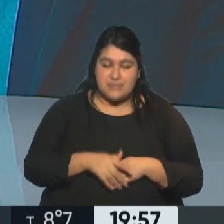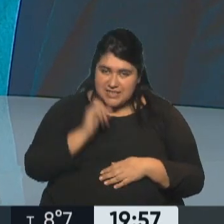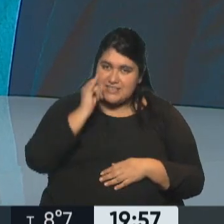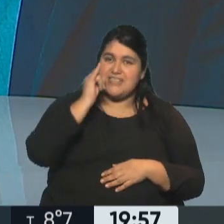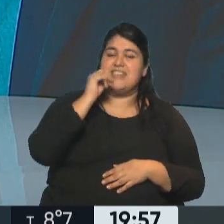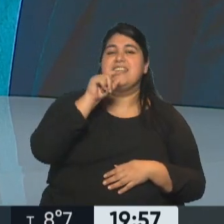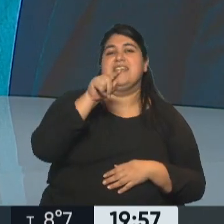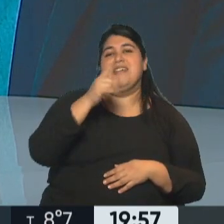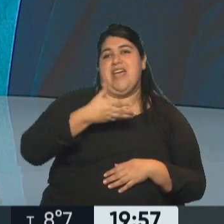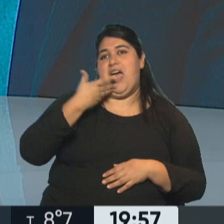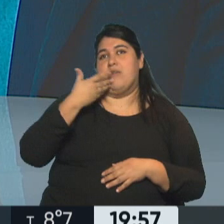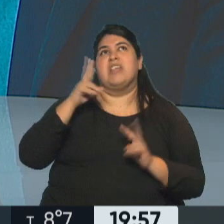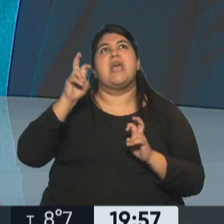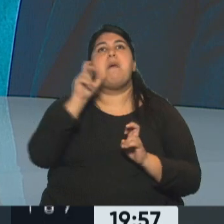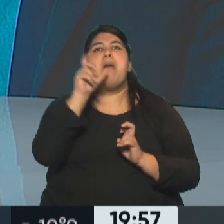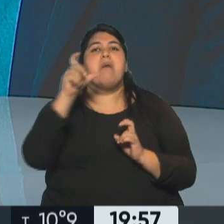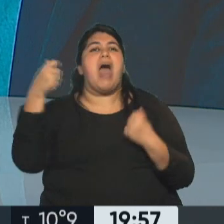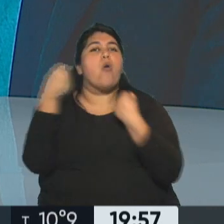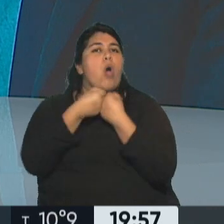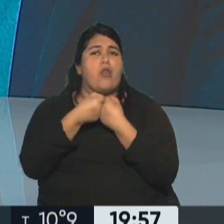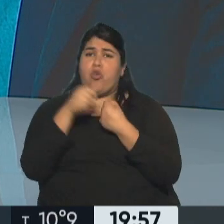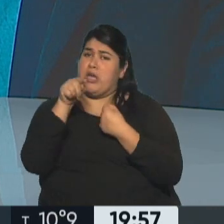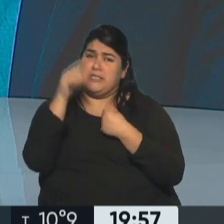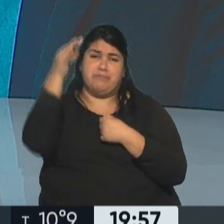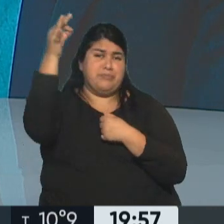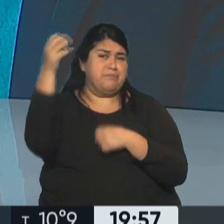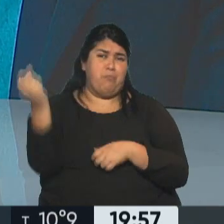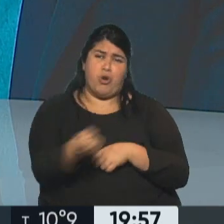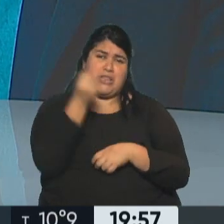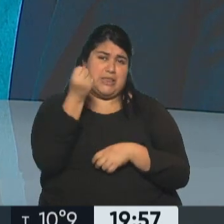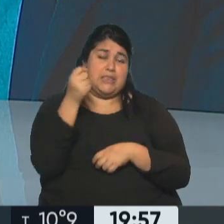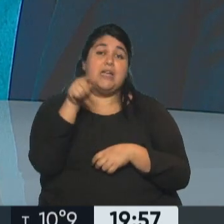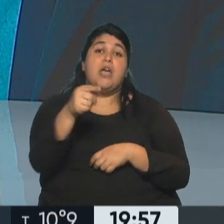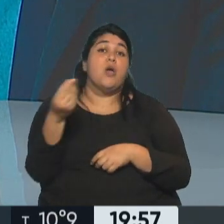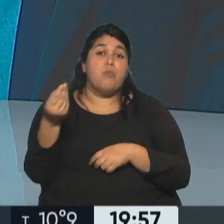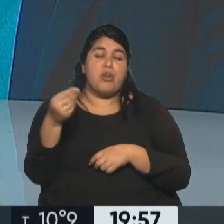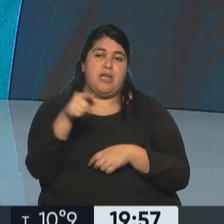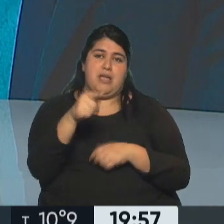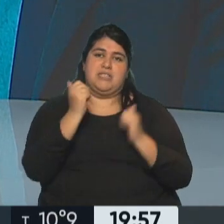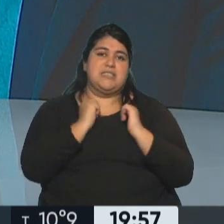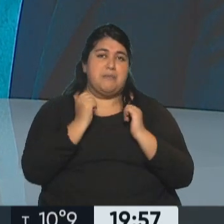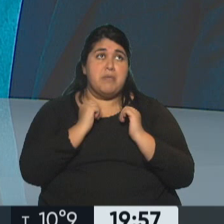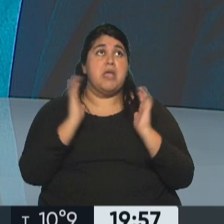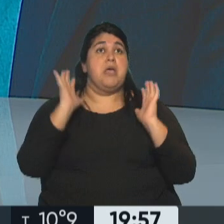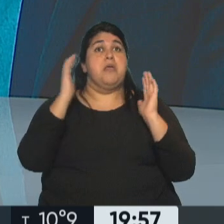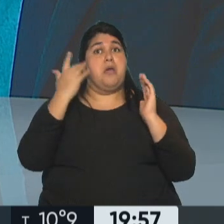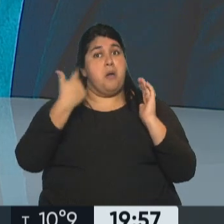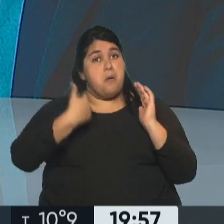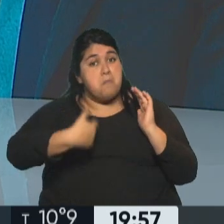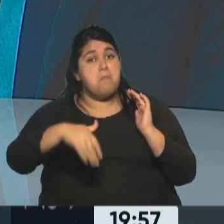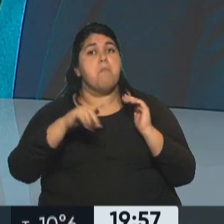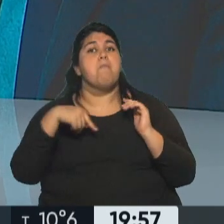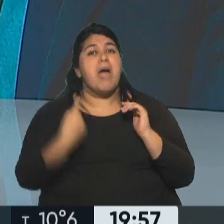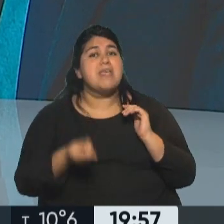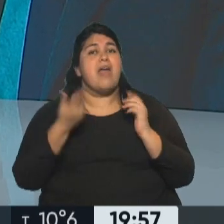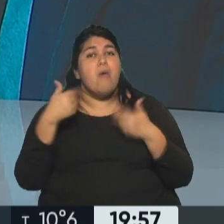Silvia, y la palabra acuerdo es la palabra clave, ¿no? Lo acabas vos de mencionar, porque se espera, es posible que mañana